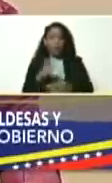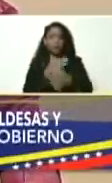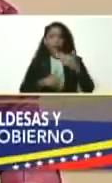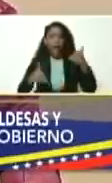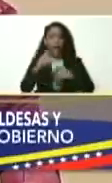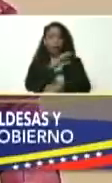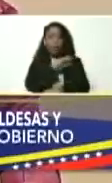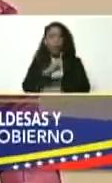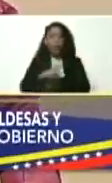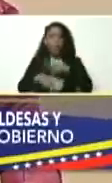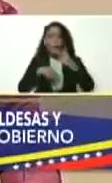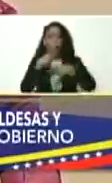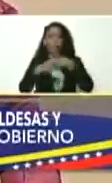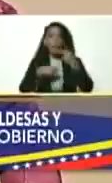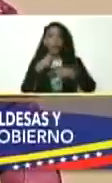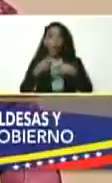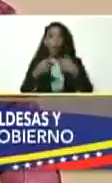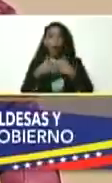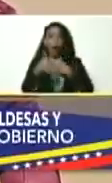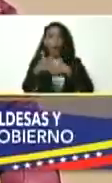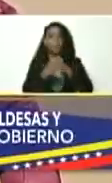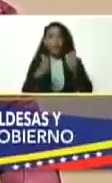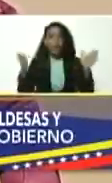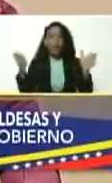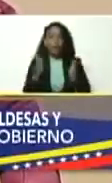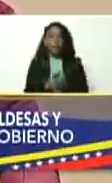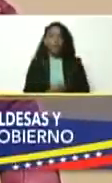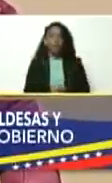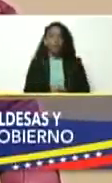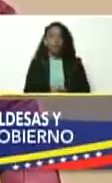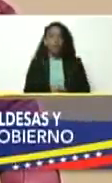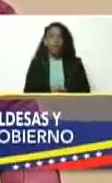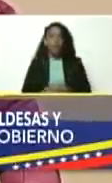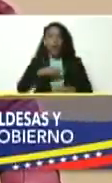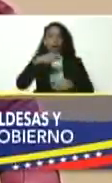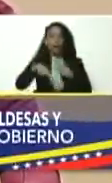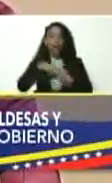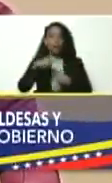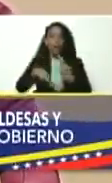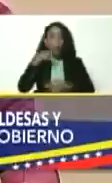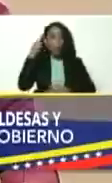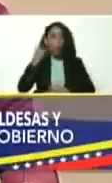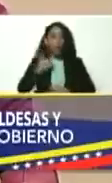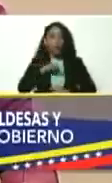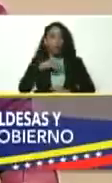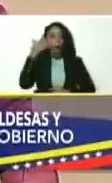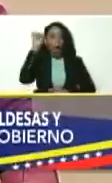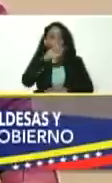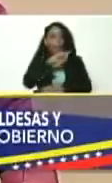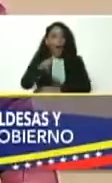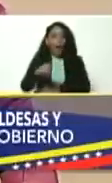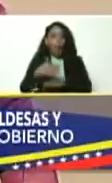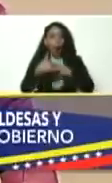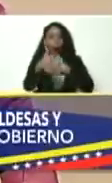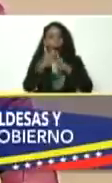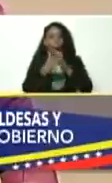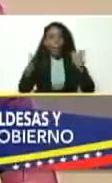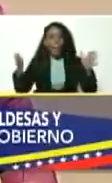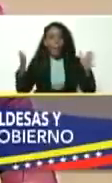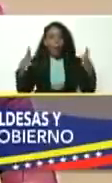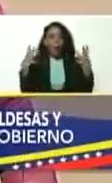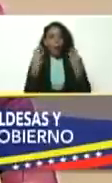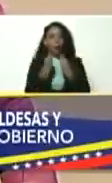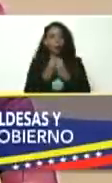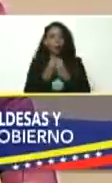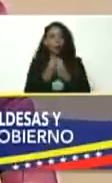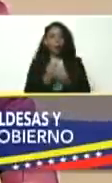político ampliado de la revolución bolivariana no sólo tenemos un mando ampliado colectivo